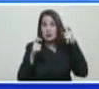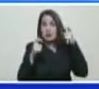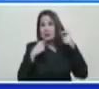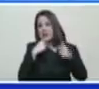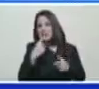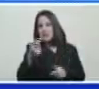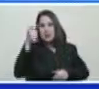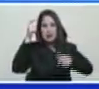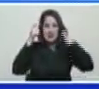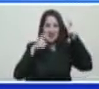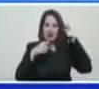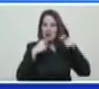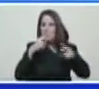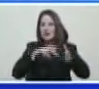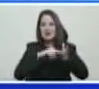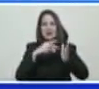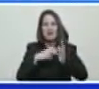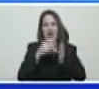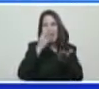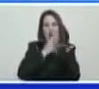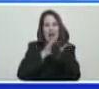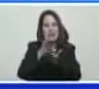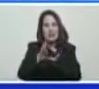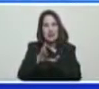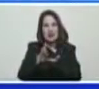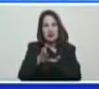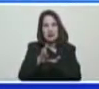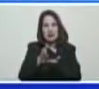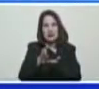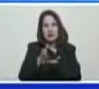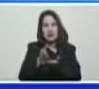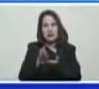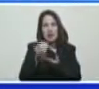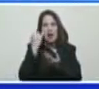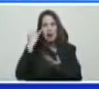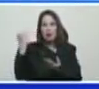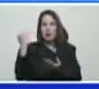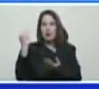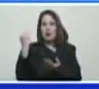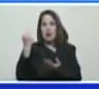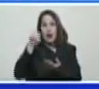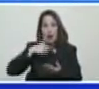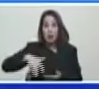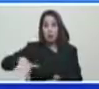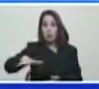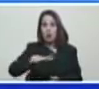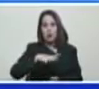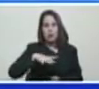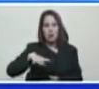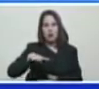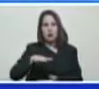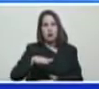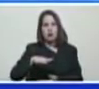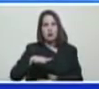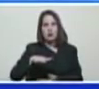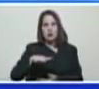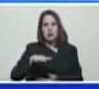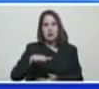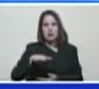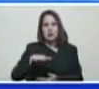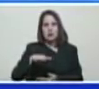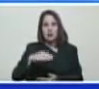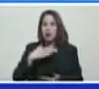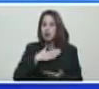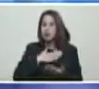Chávez es decir lealtad lealtad unideal al pueblo yo estoy